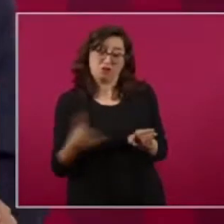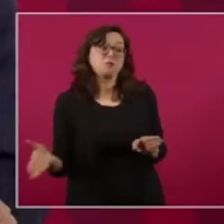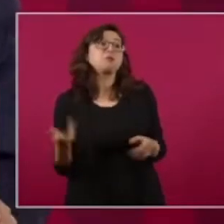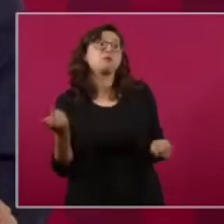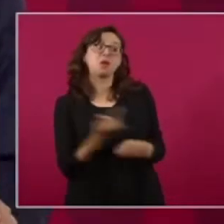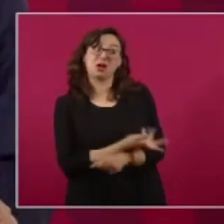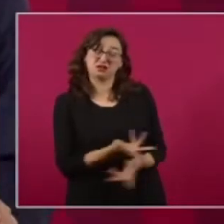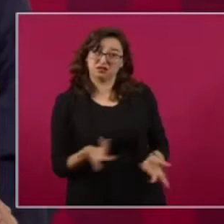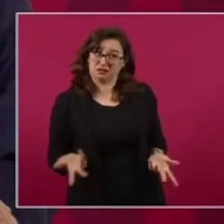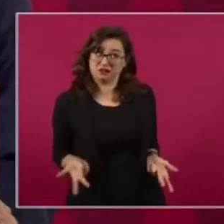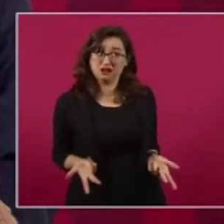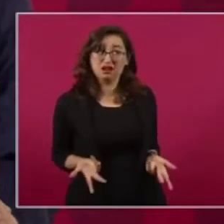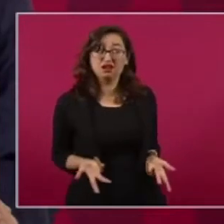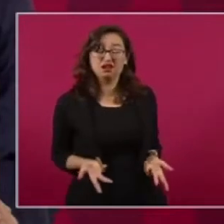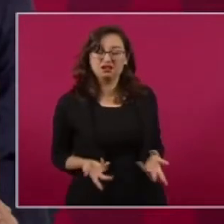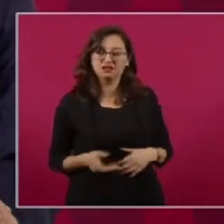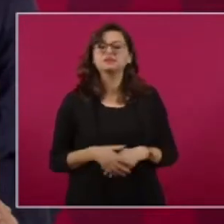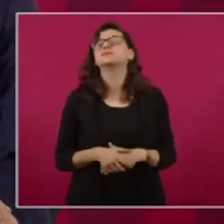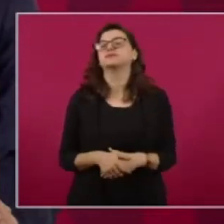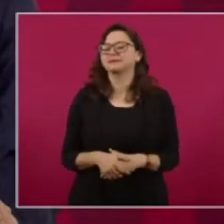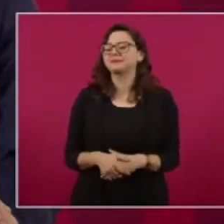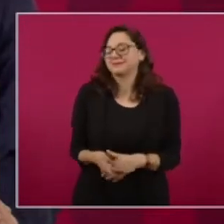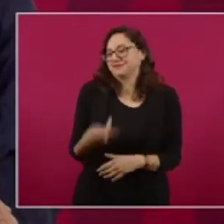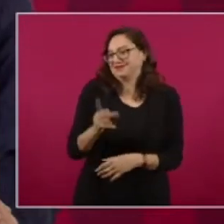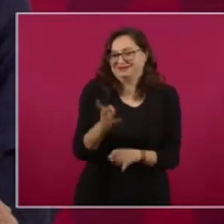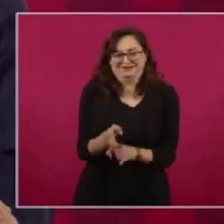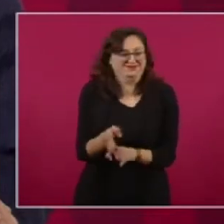que no se hizo,